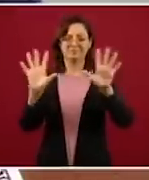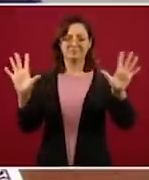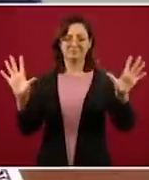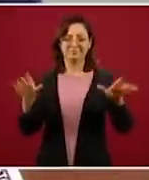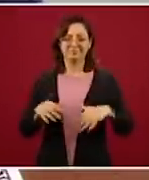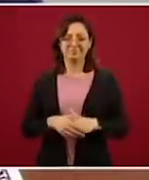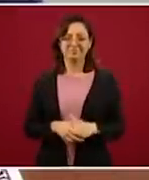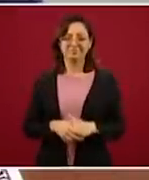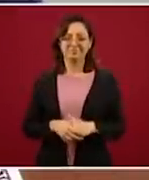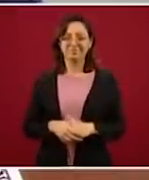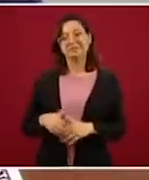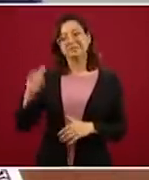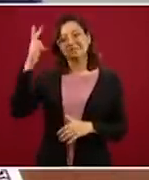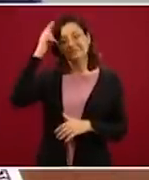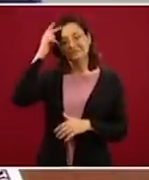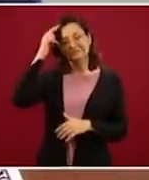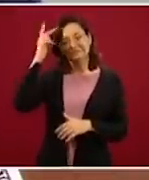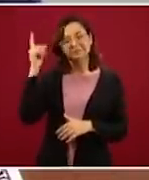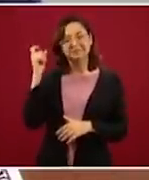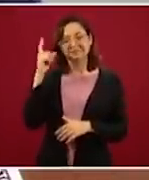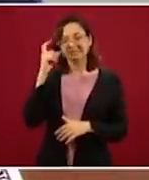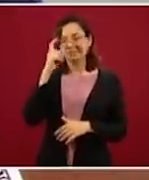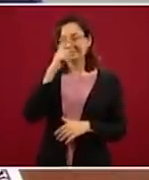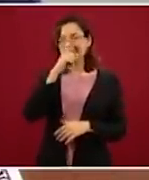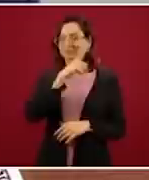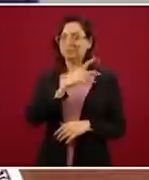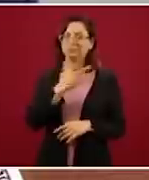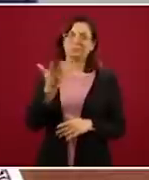claridad. Lo de Porfirio está difícil porque